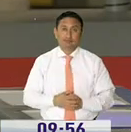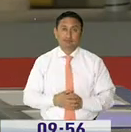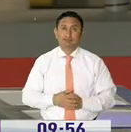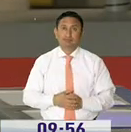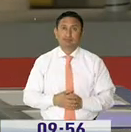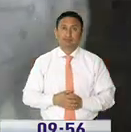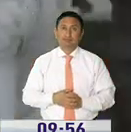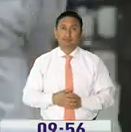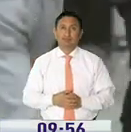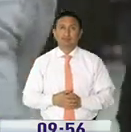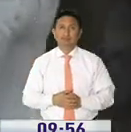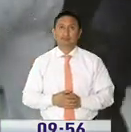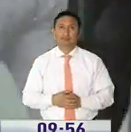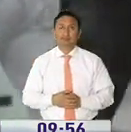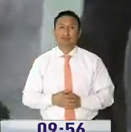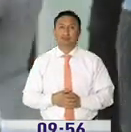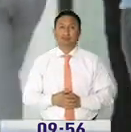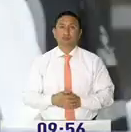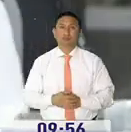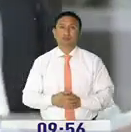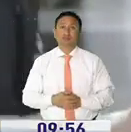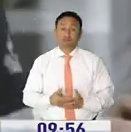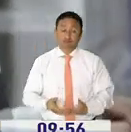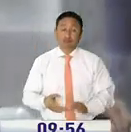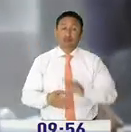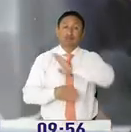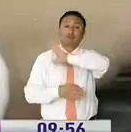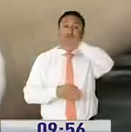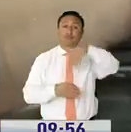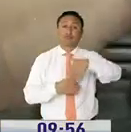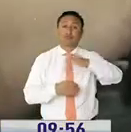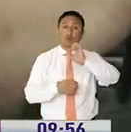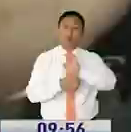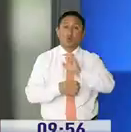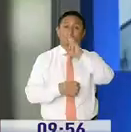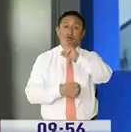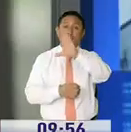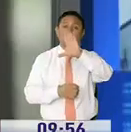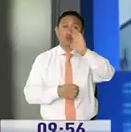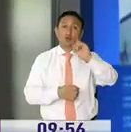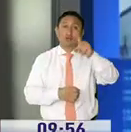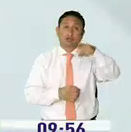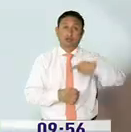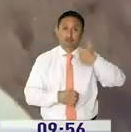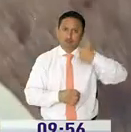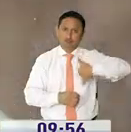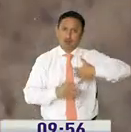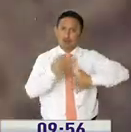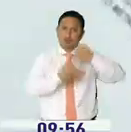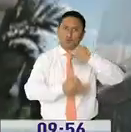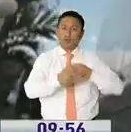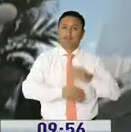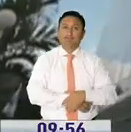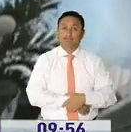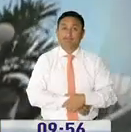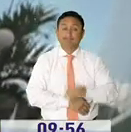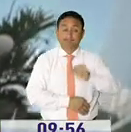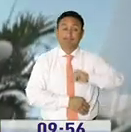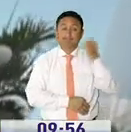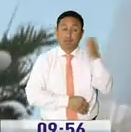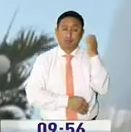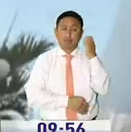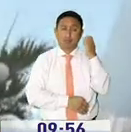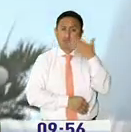contamos. A nivel nacional, 250 unidades judiciales no han parado su actividad, a pesar de la